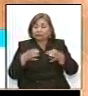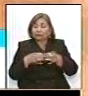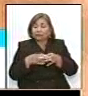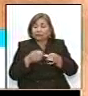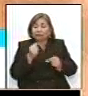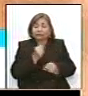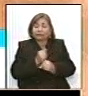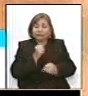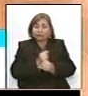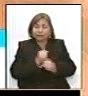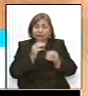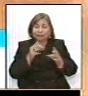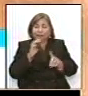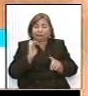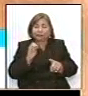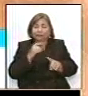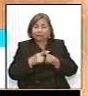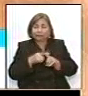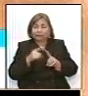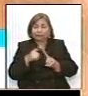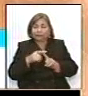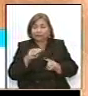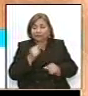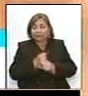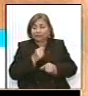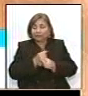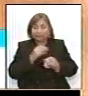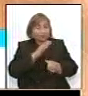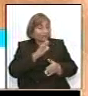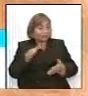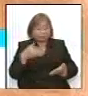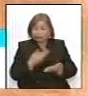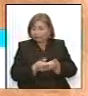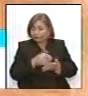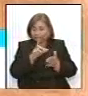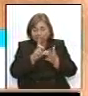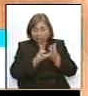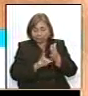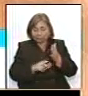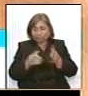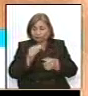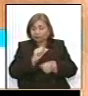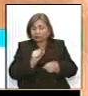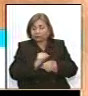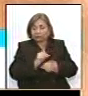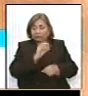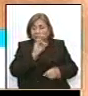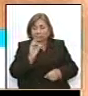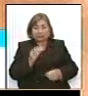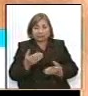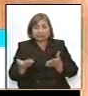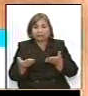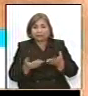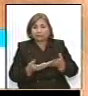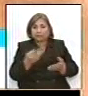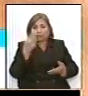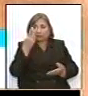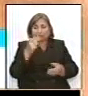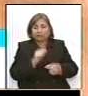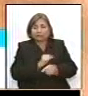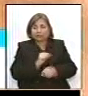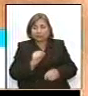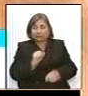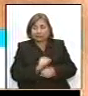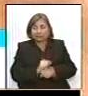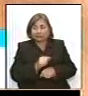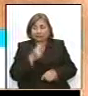de los trabajadores y extrabajadores del congresista denunciados. Todos ellos fueron debidamente citados. Pero ninguno de ellos se presentó en las dos citaciones que se le formuló,